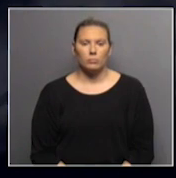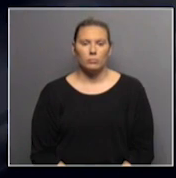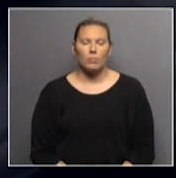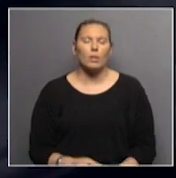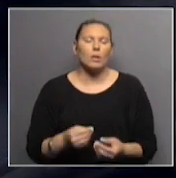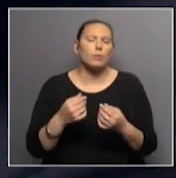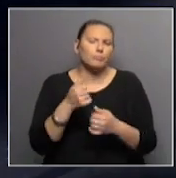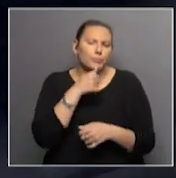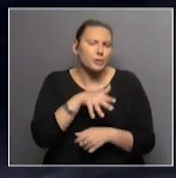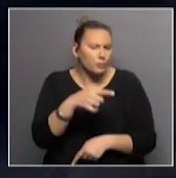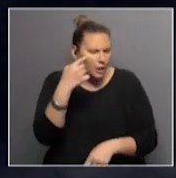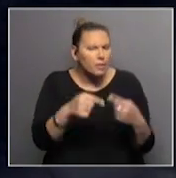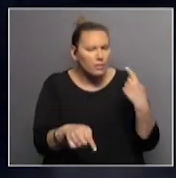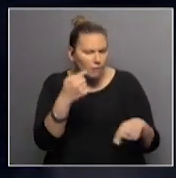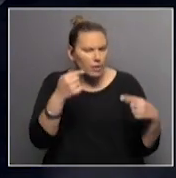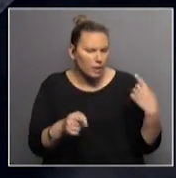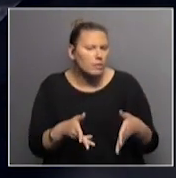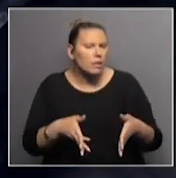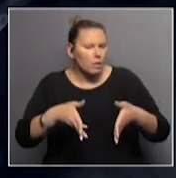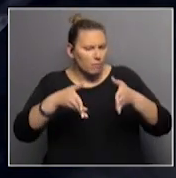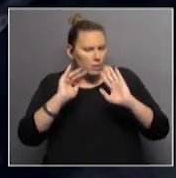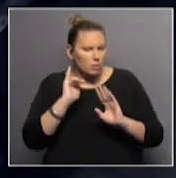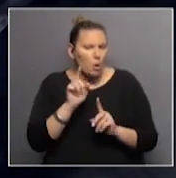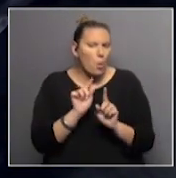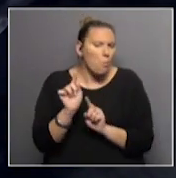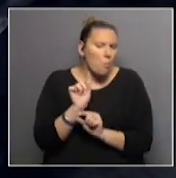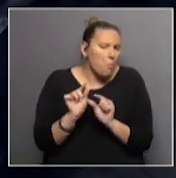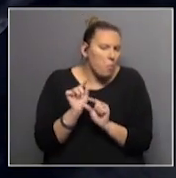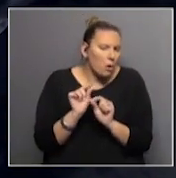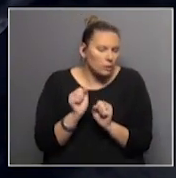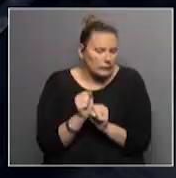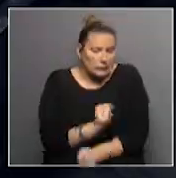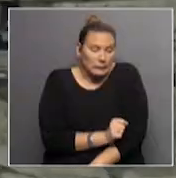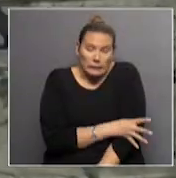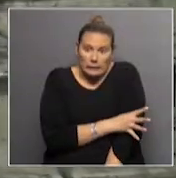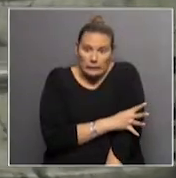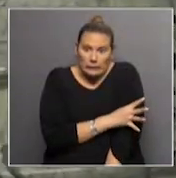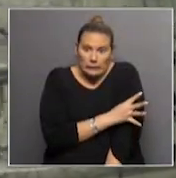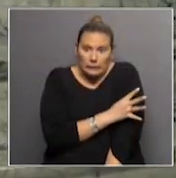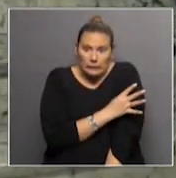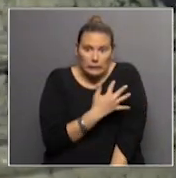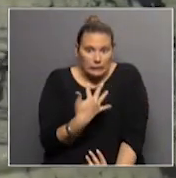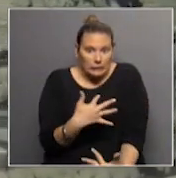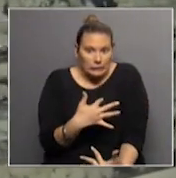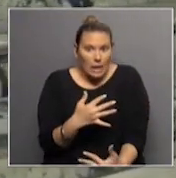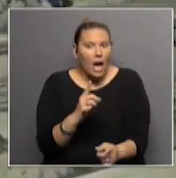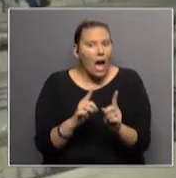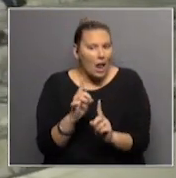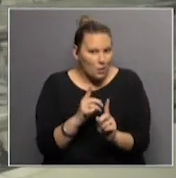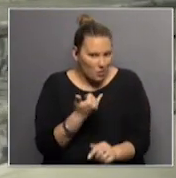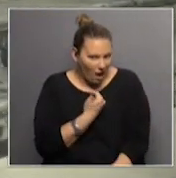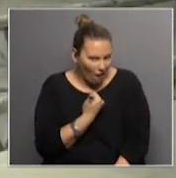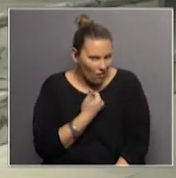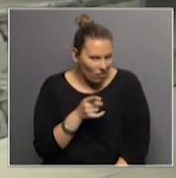Hay muchas historias sobre el Salvo que un poquito como que erizan la piel un poquito. ¿Tenés alguna para